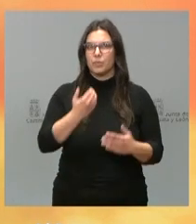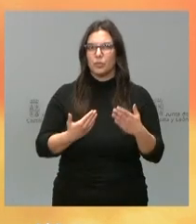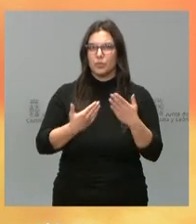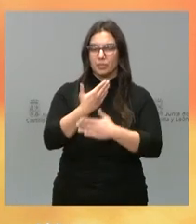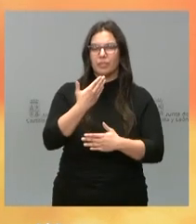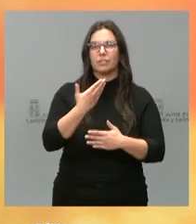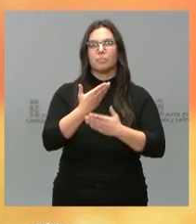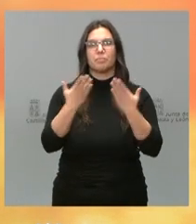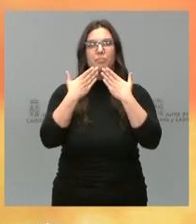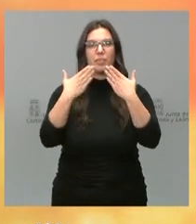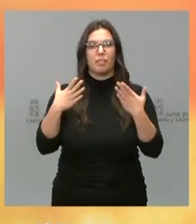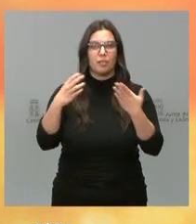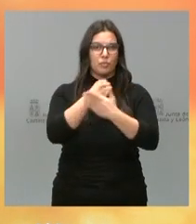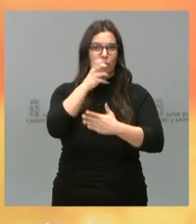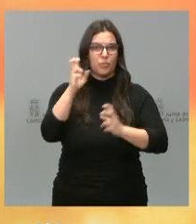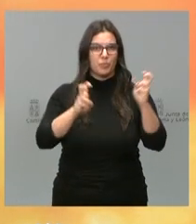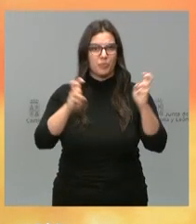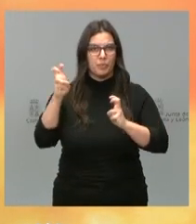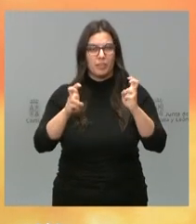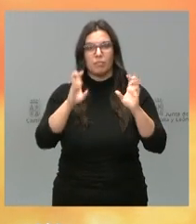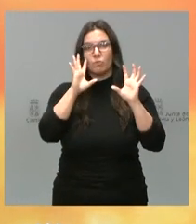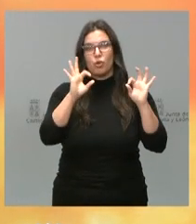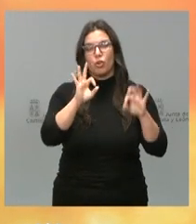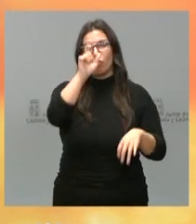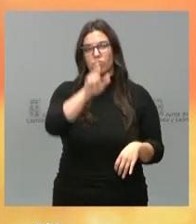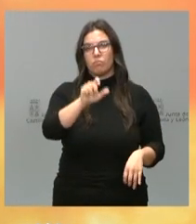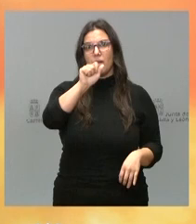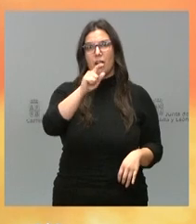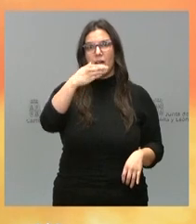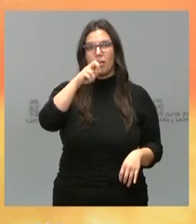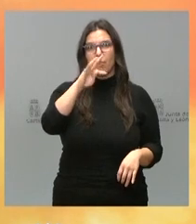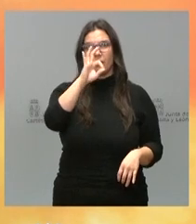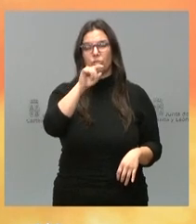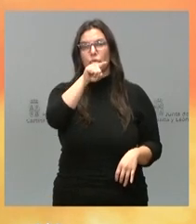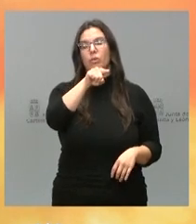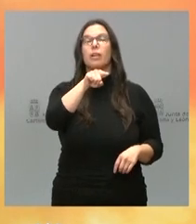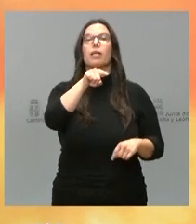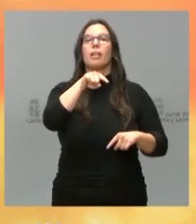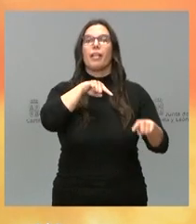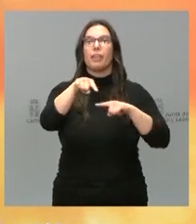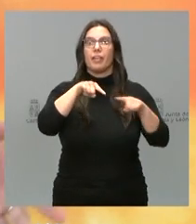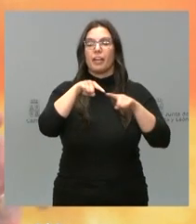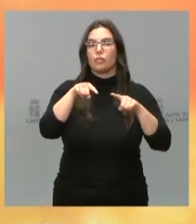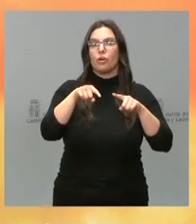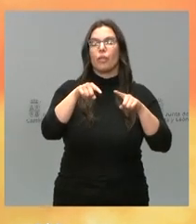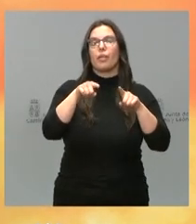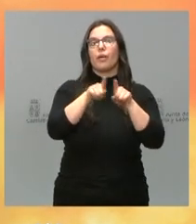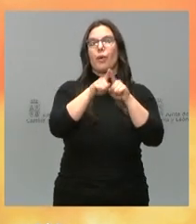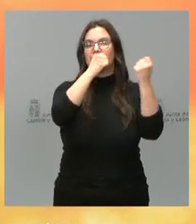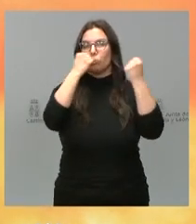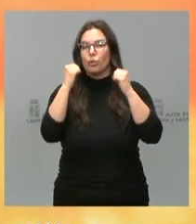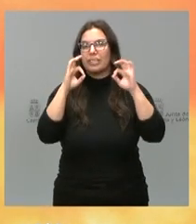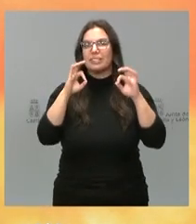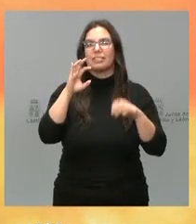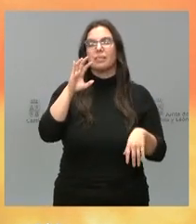Muchas gracias a todos por su asistencia por supuesto Alberto el director de instituciones de caixabank Bueno